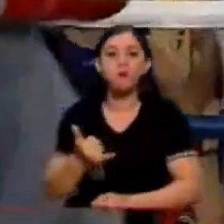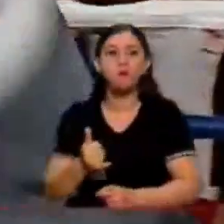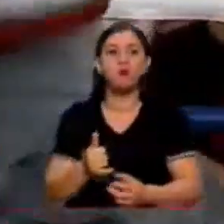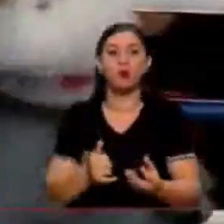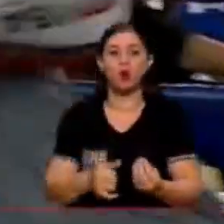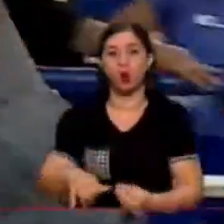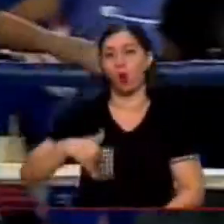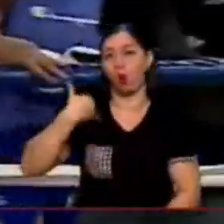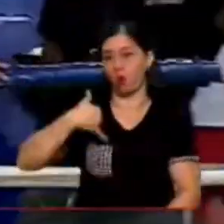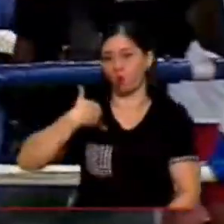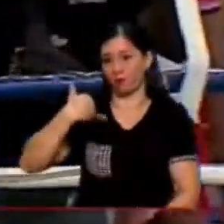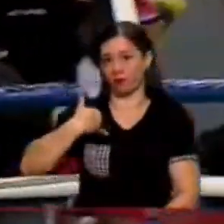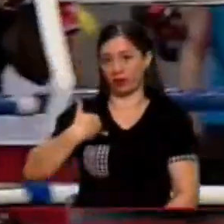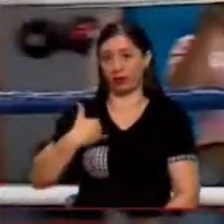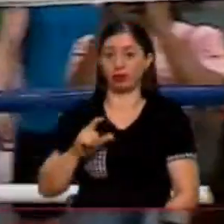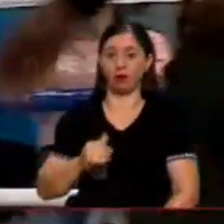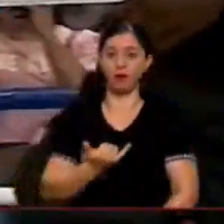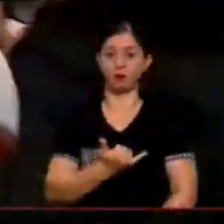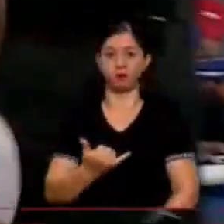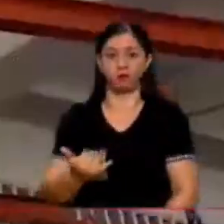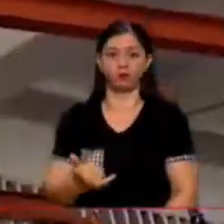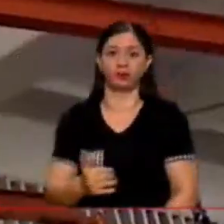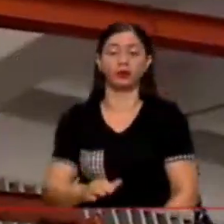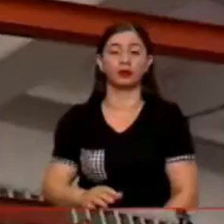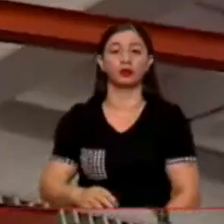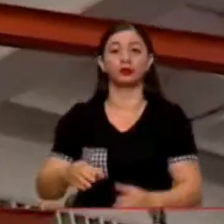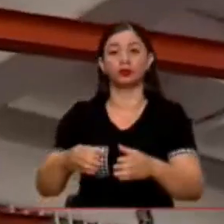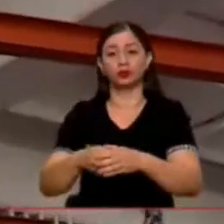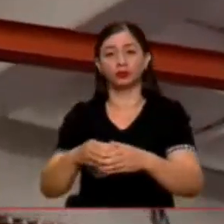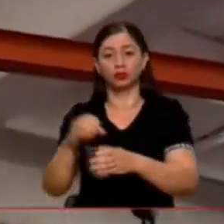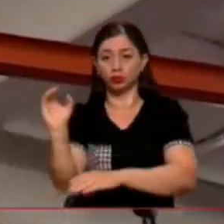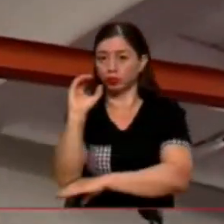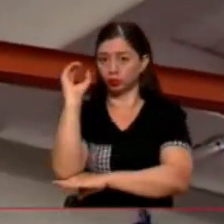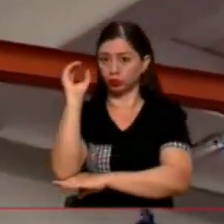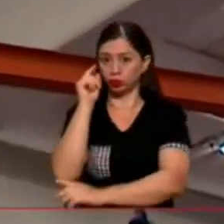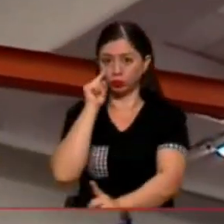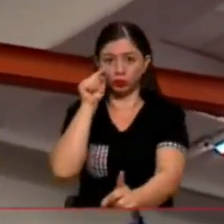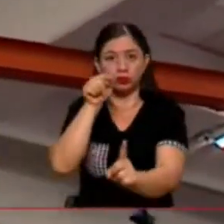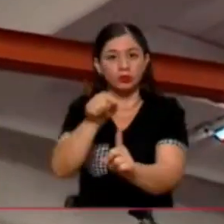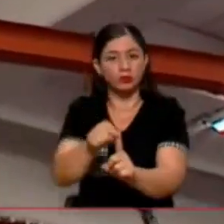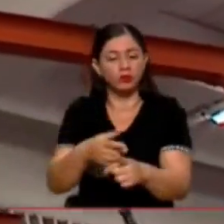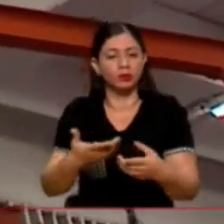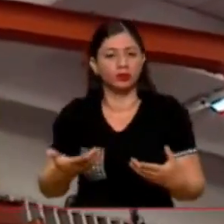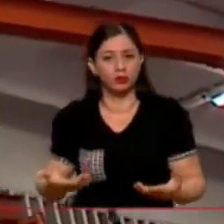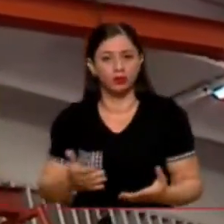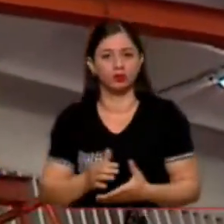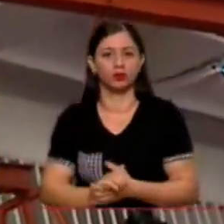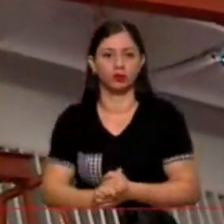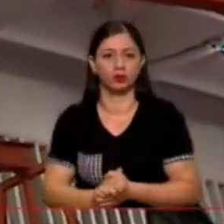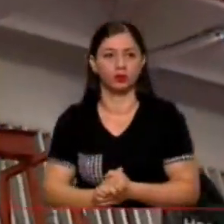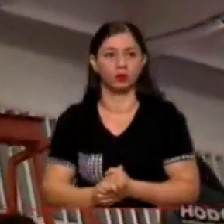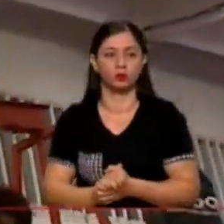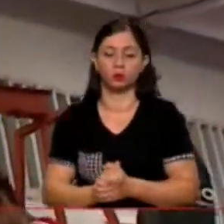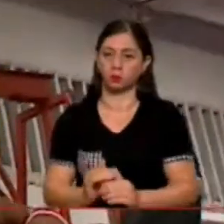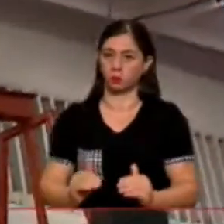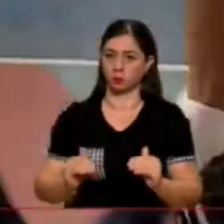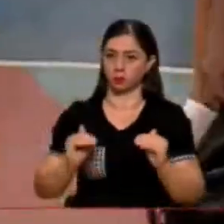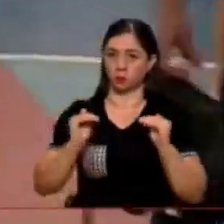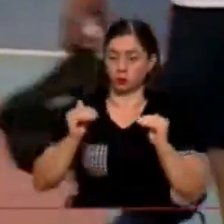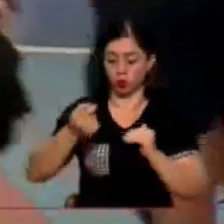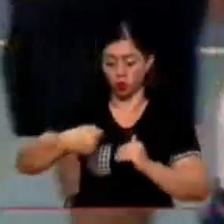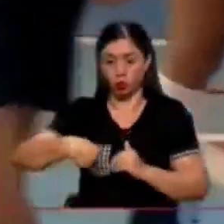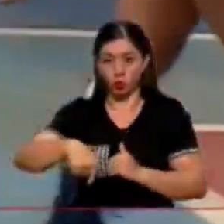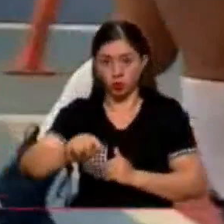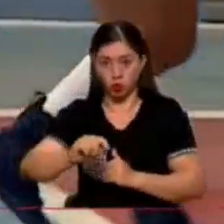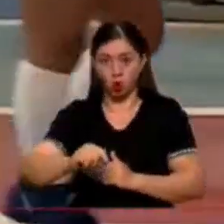categorías juvenil y cadete. La delegación colombiana pretende en esta ocasión que se destaquen en las